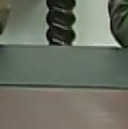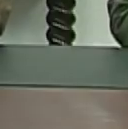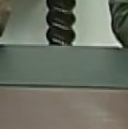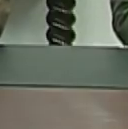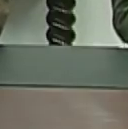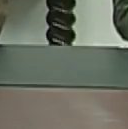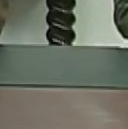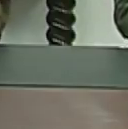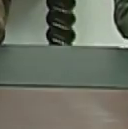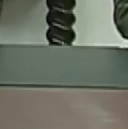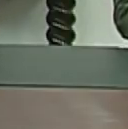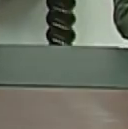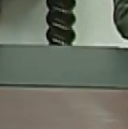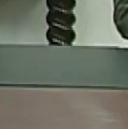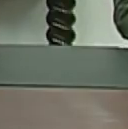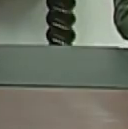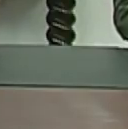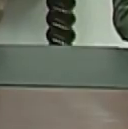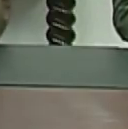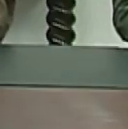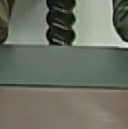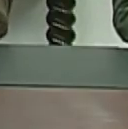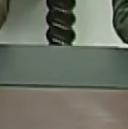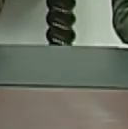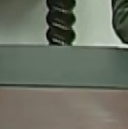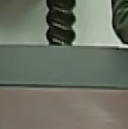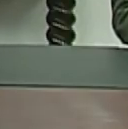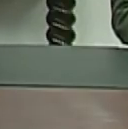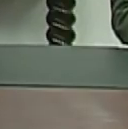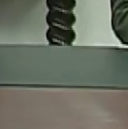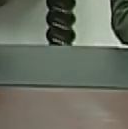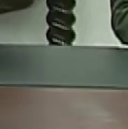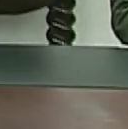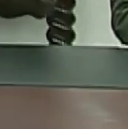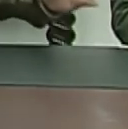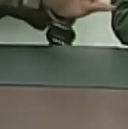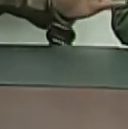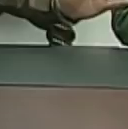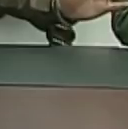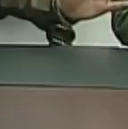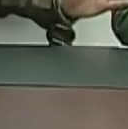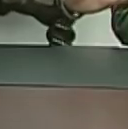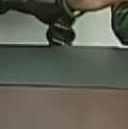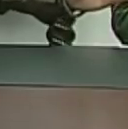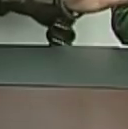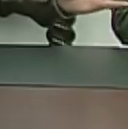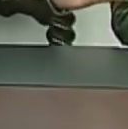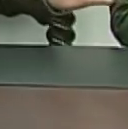por el buche, pues, de la constituyente. De la constituyente podemos hablar